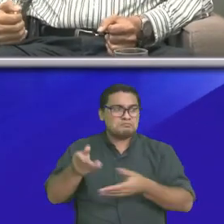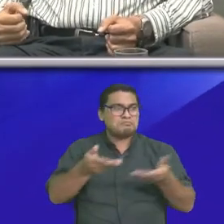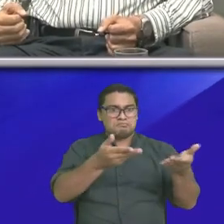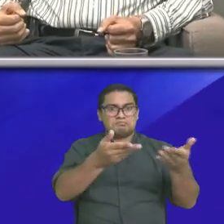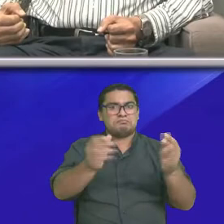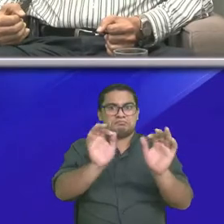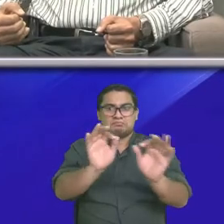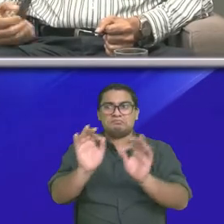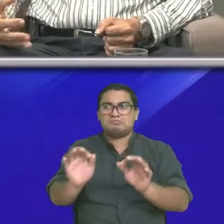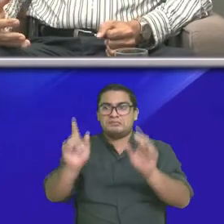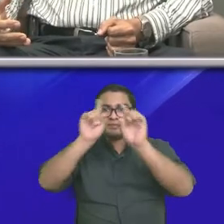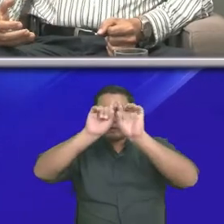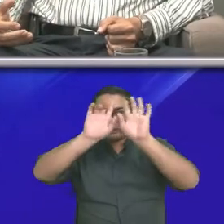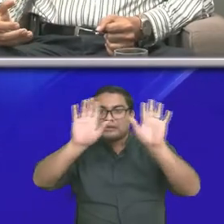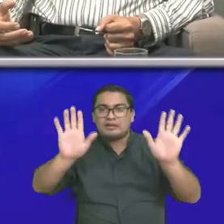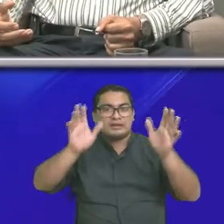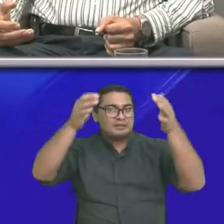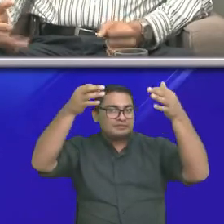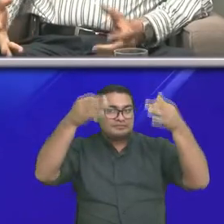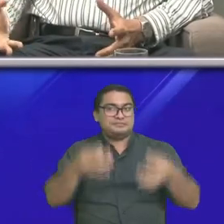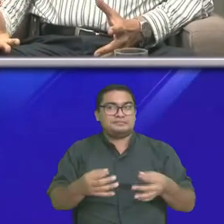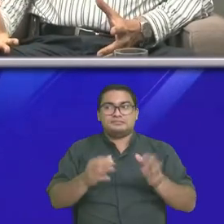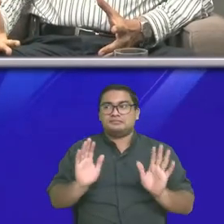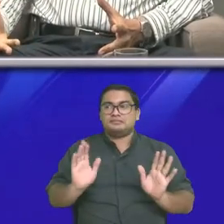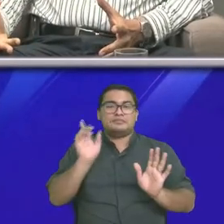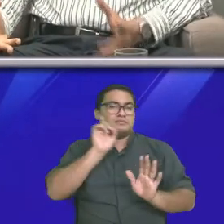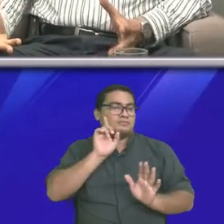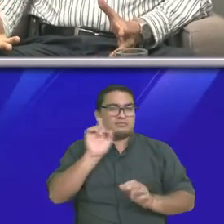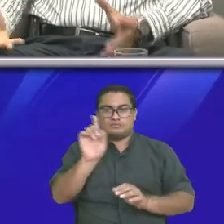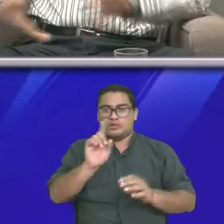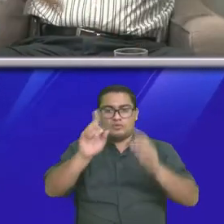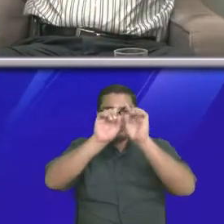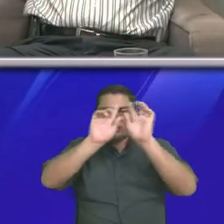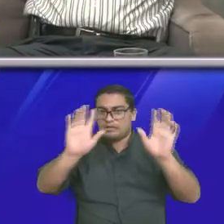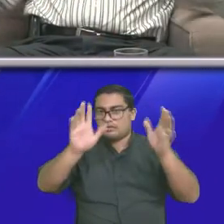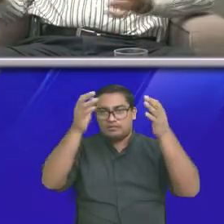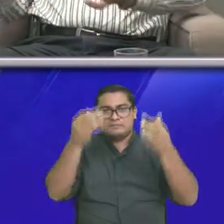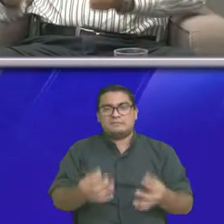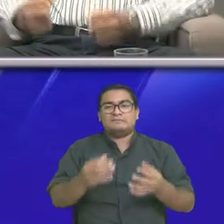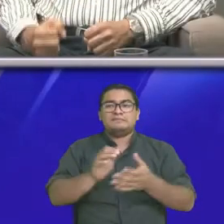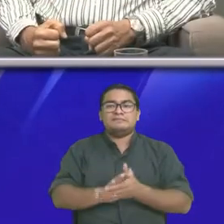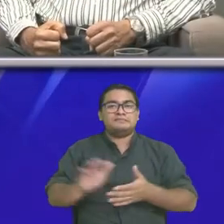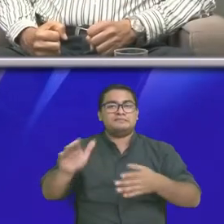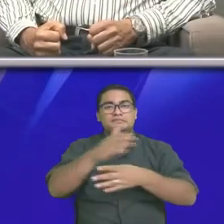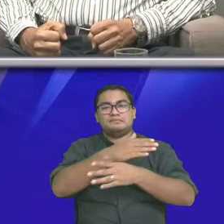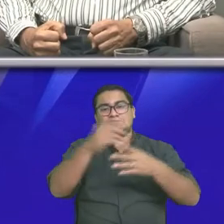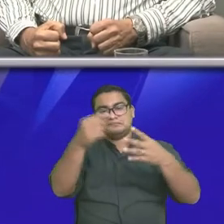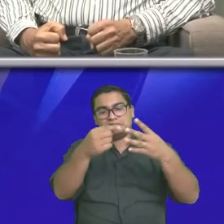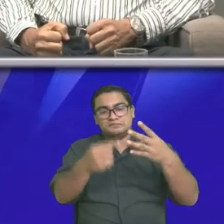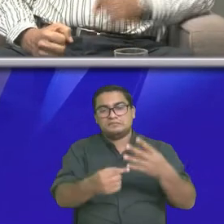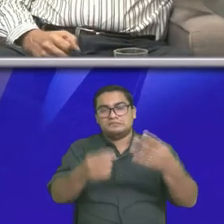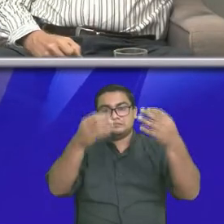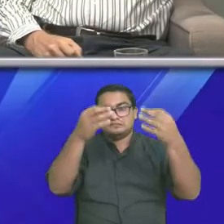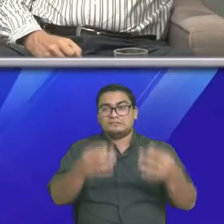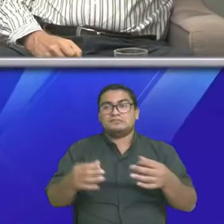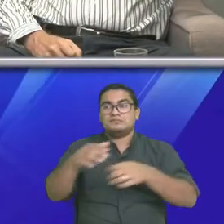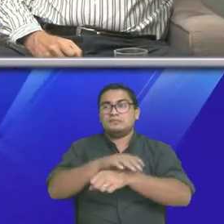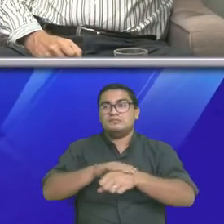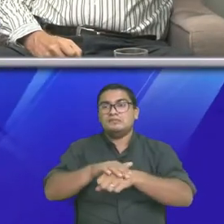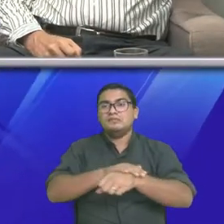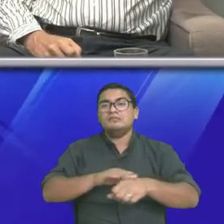reputación. Transparencia, claro. Y reputación. Entonces, eso, todos esos elementos combinados ha